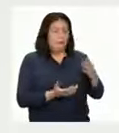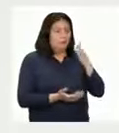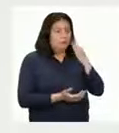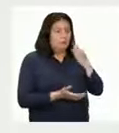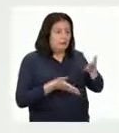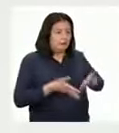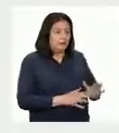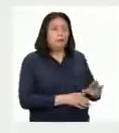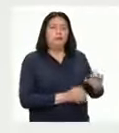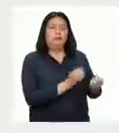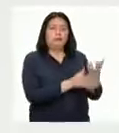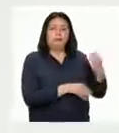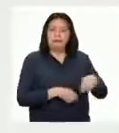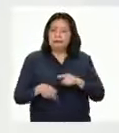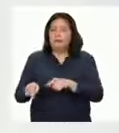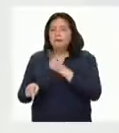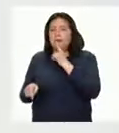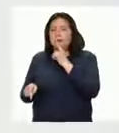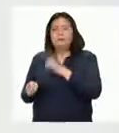su papá fue criado en Moyobamba.